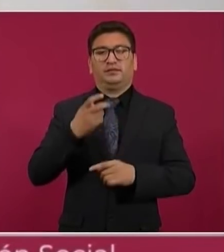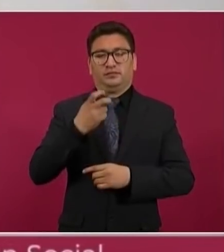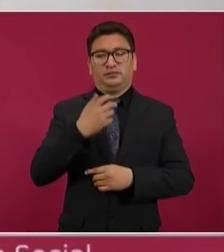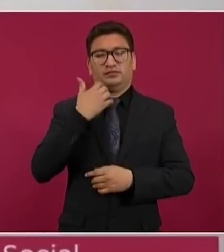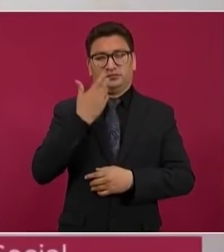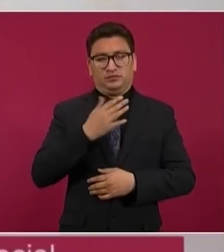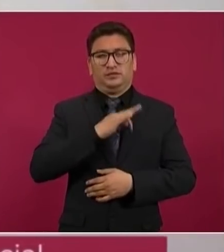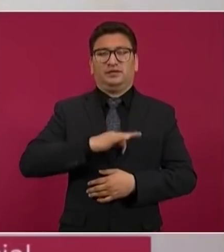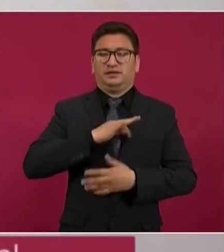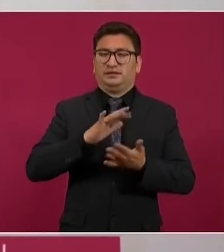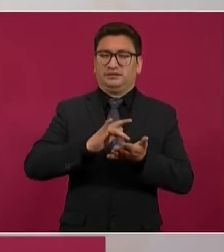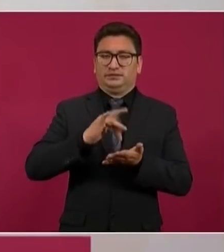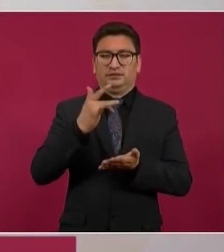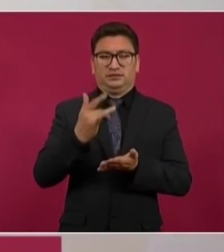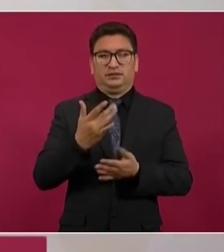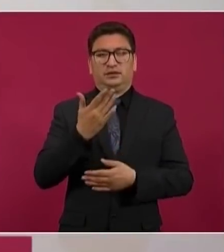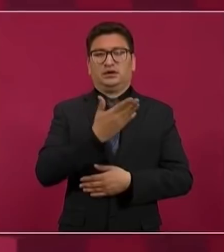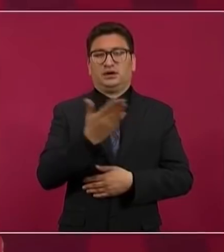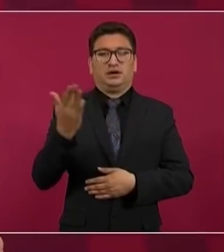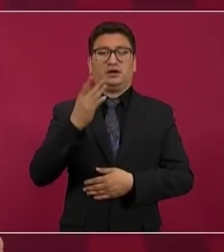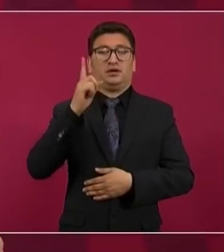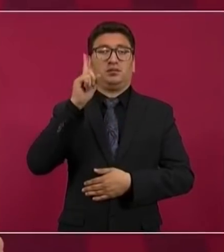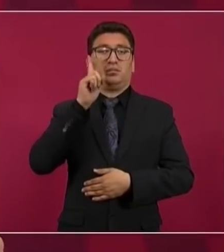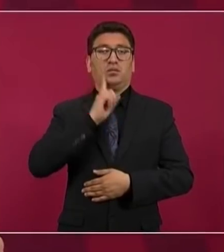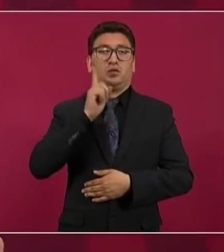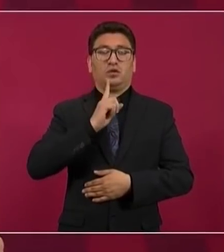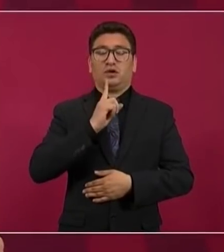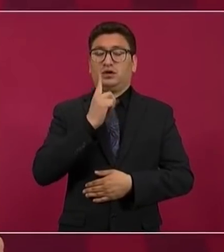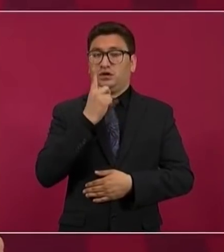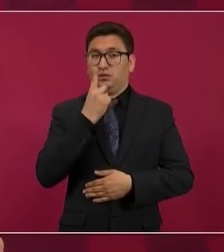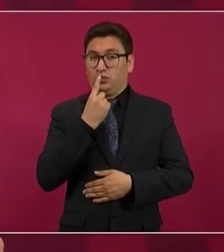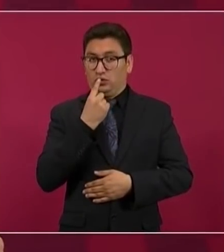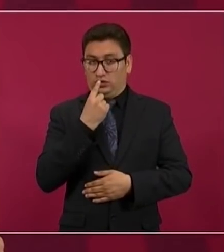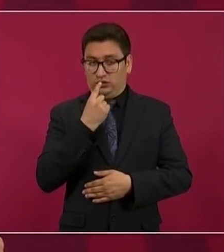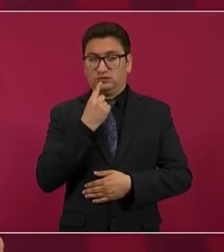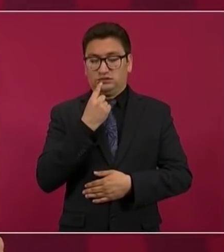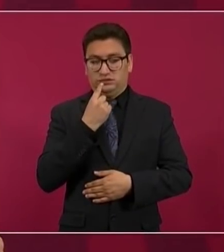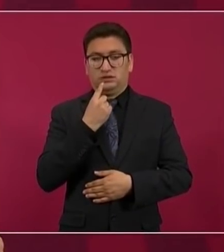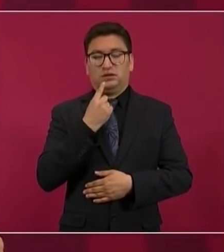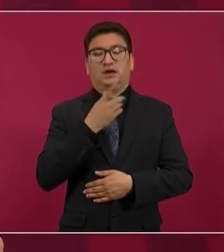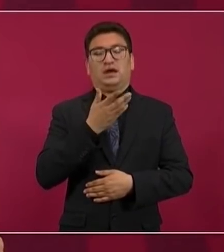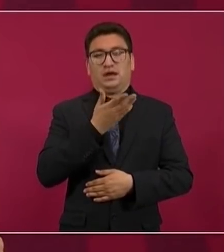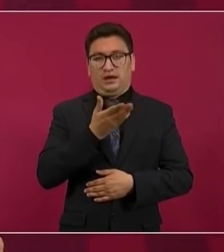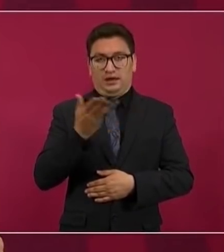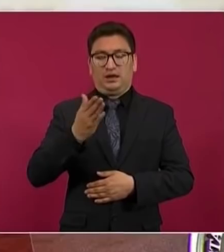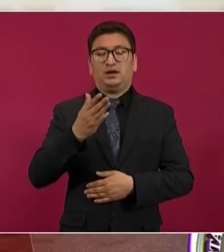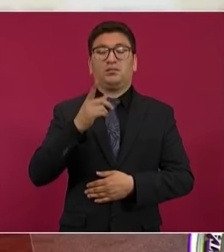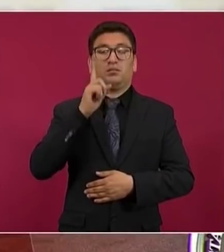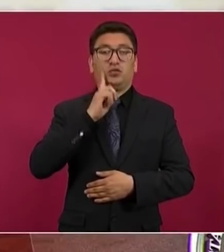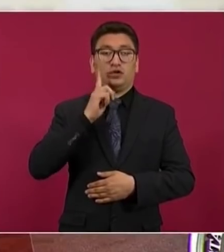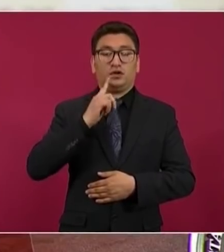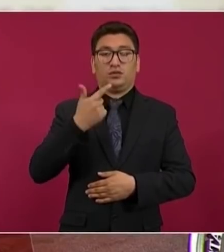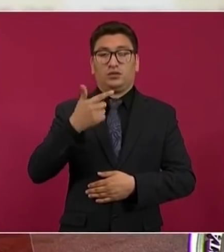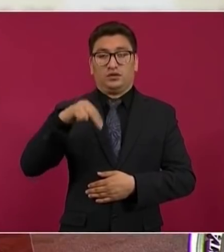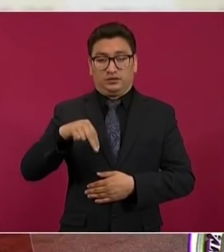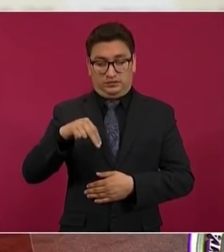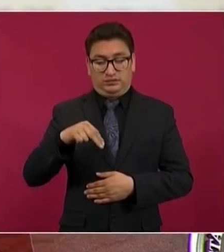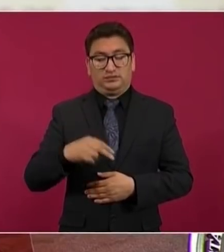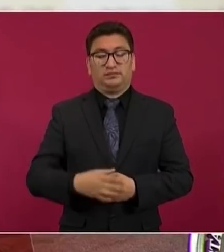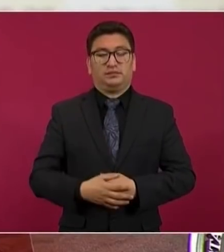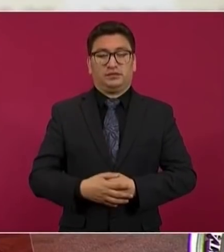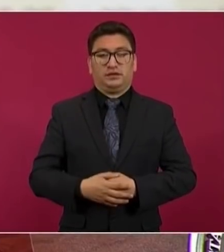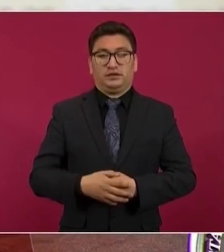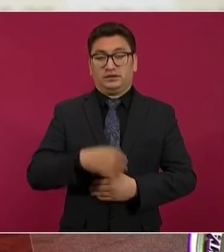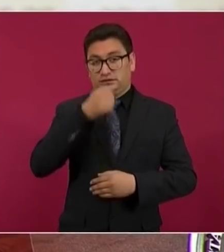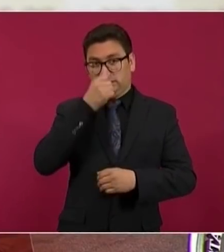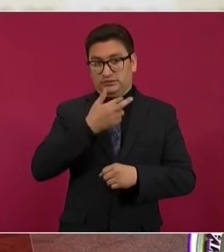agradecer a las mujeres policías, a las mujeres de la Guardia Nacional, de